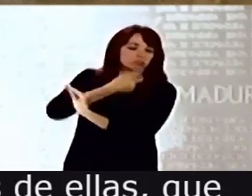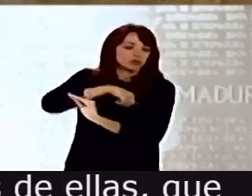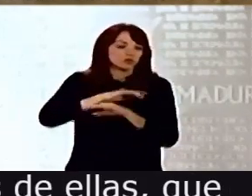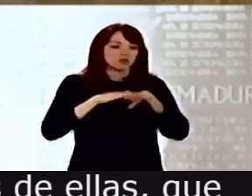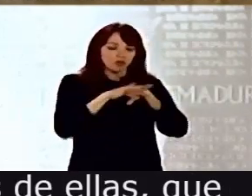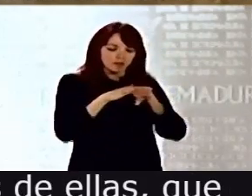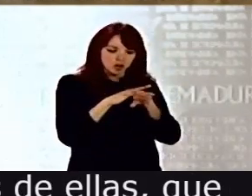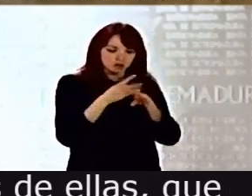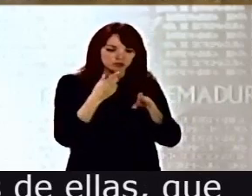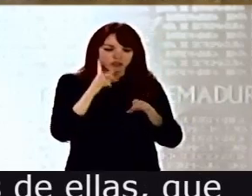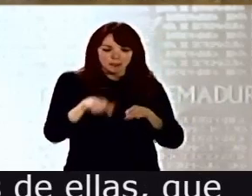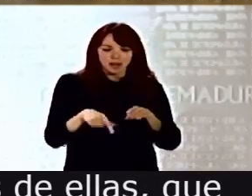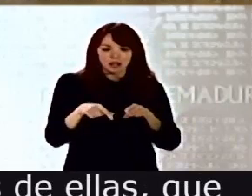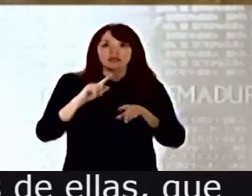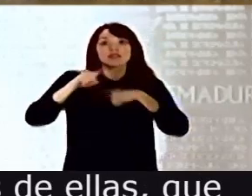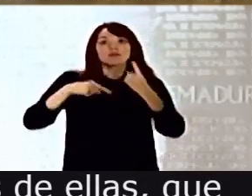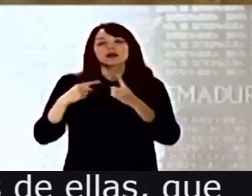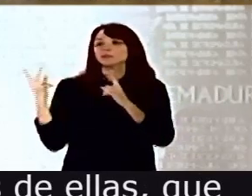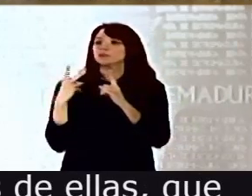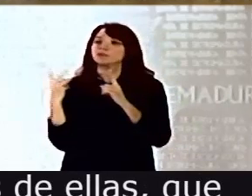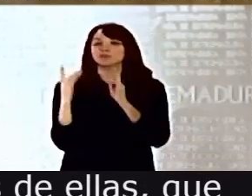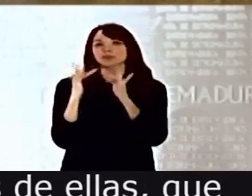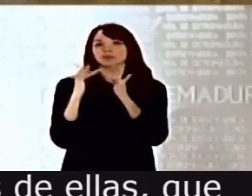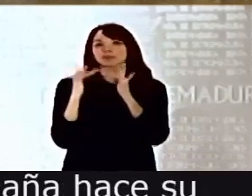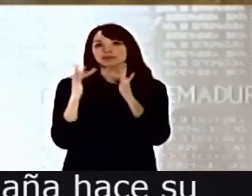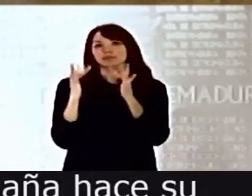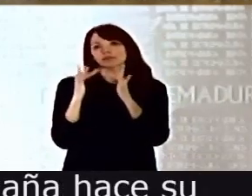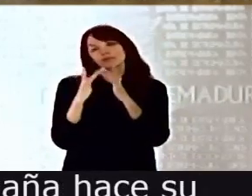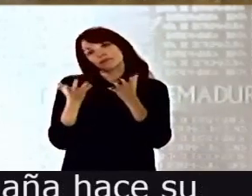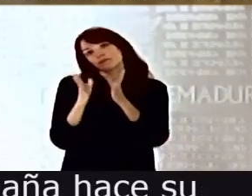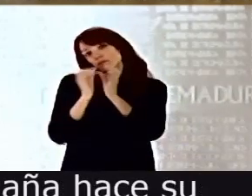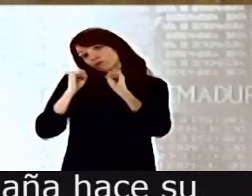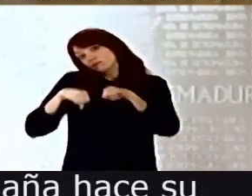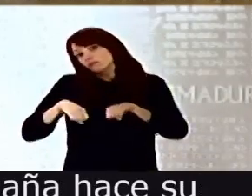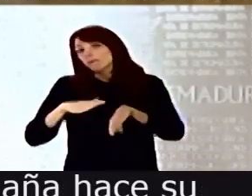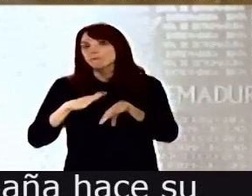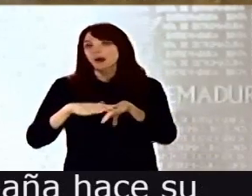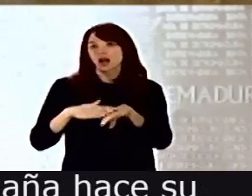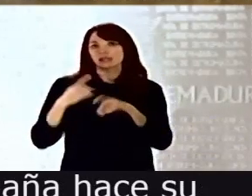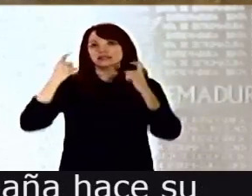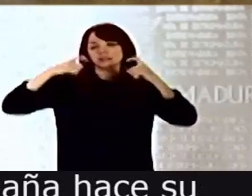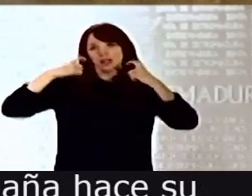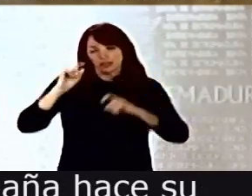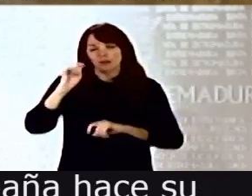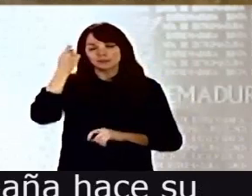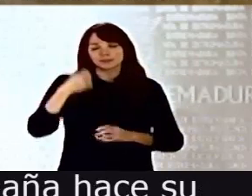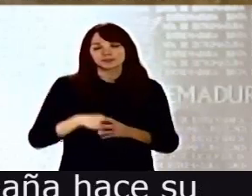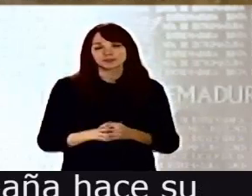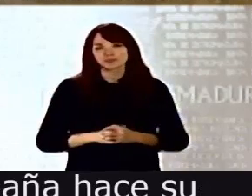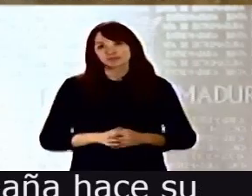se establecen las bilaterales entre comunidades autónomas y Estado para alcanzar un acuerdo, ¿no?